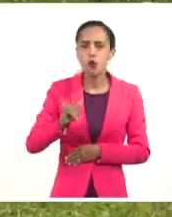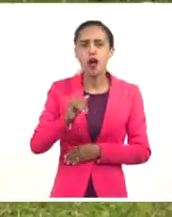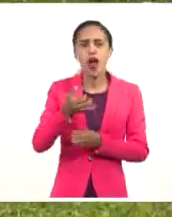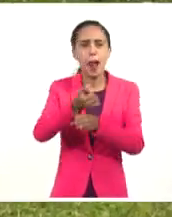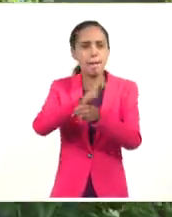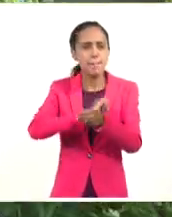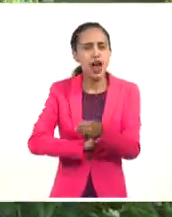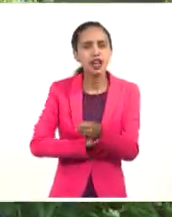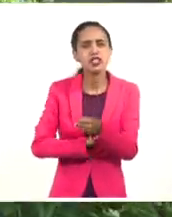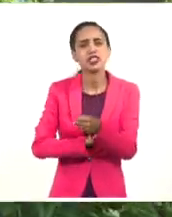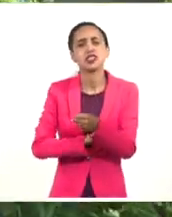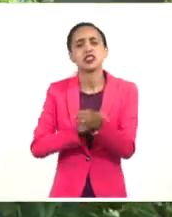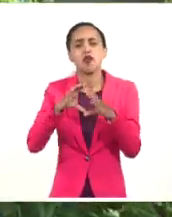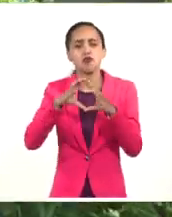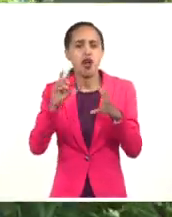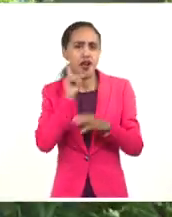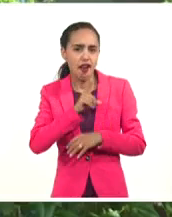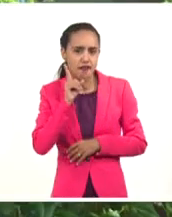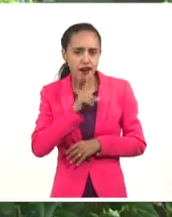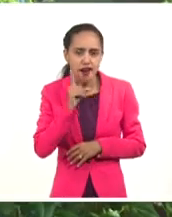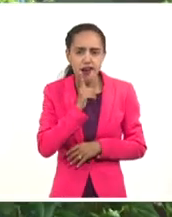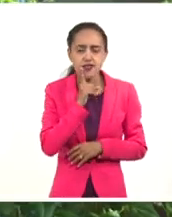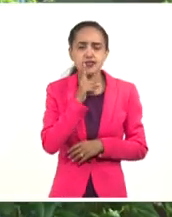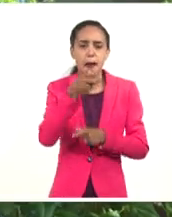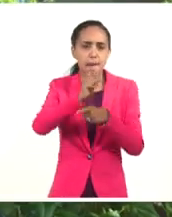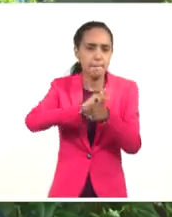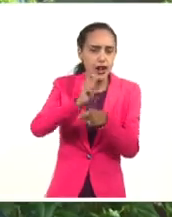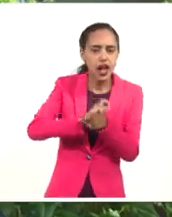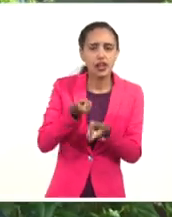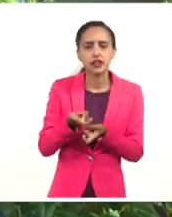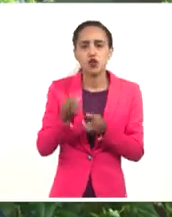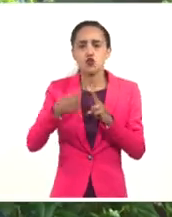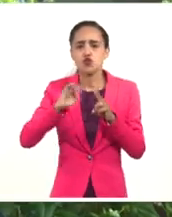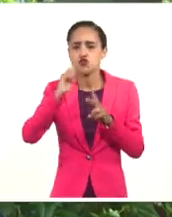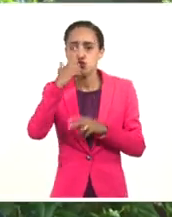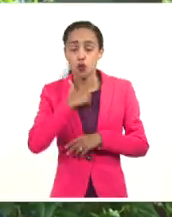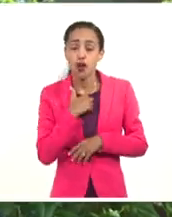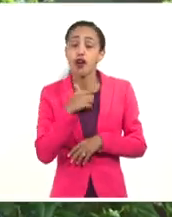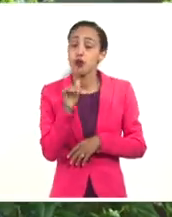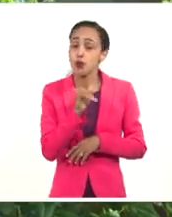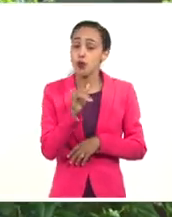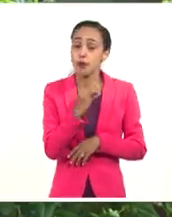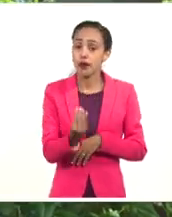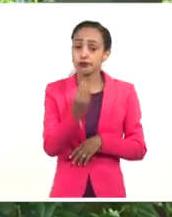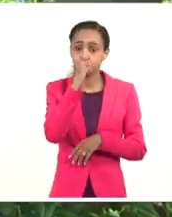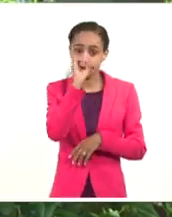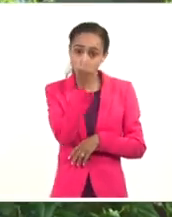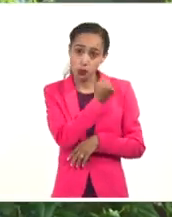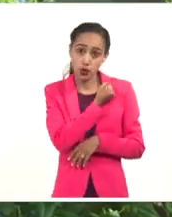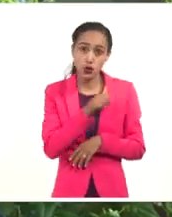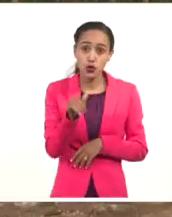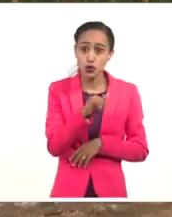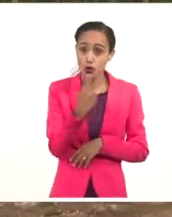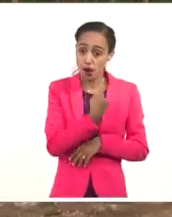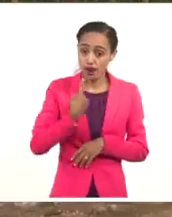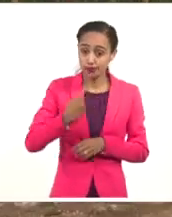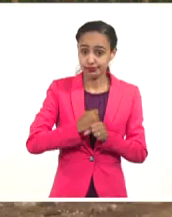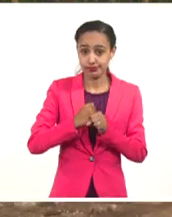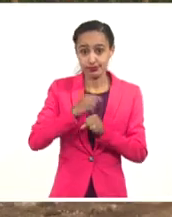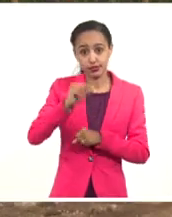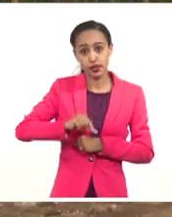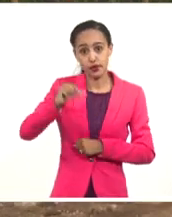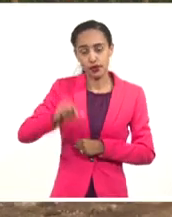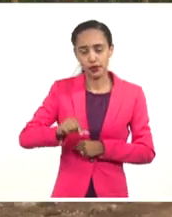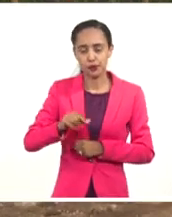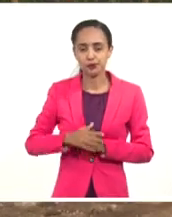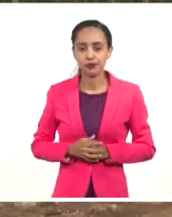boniato yuca para la alimentación de los cerdos y del colectivo laboral para